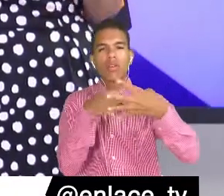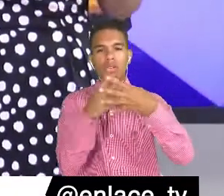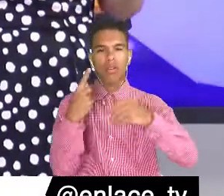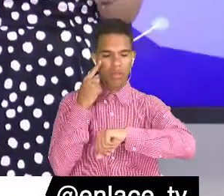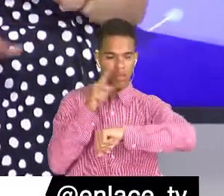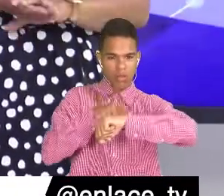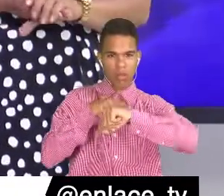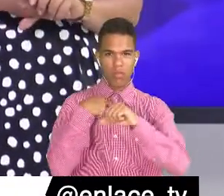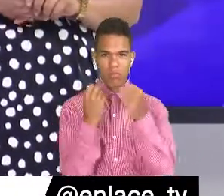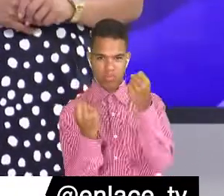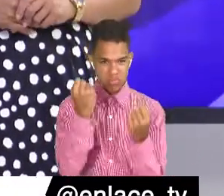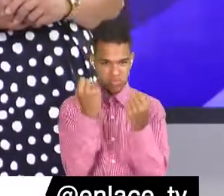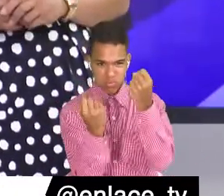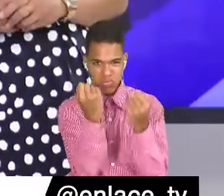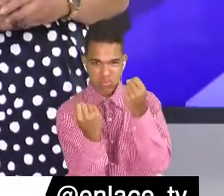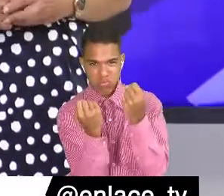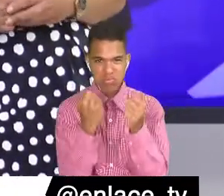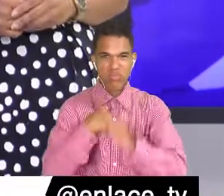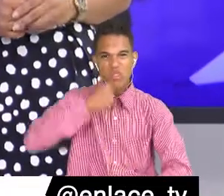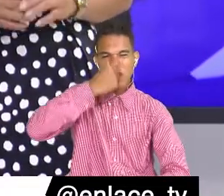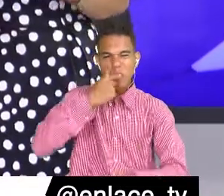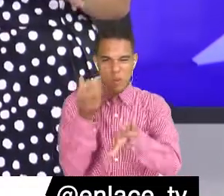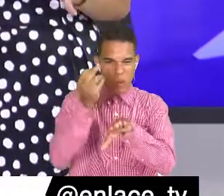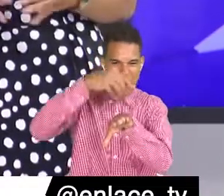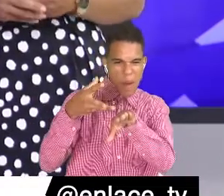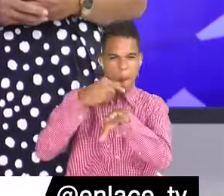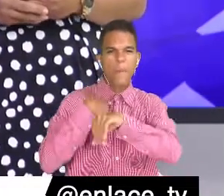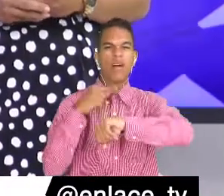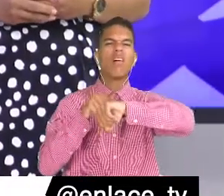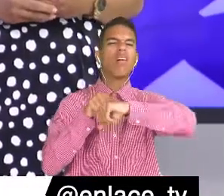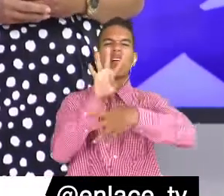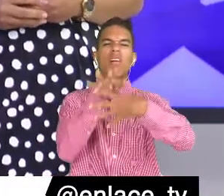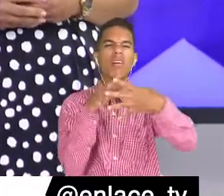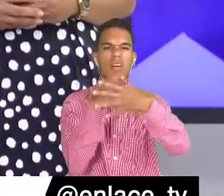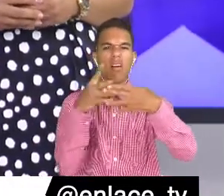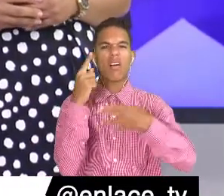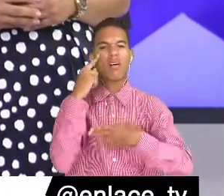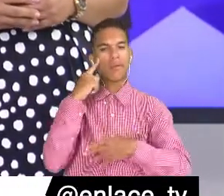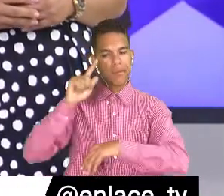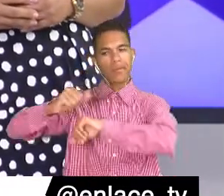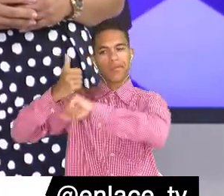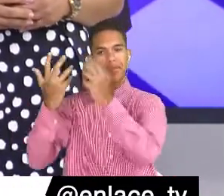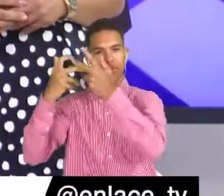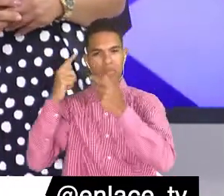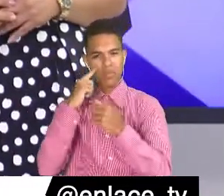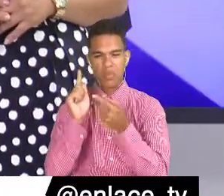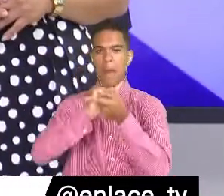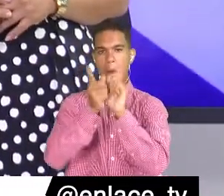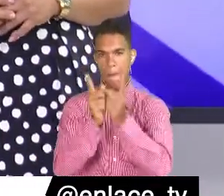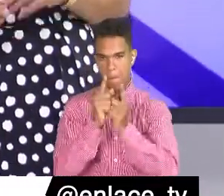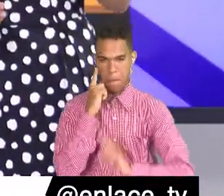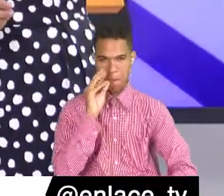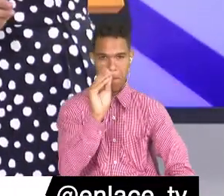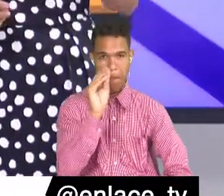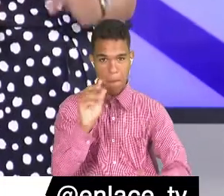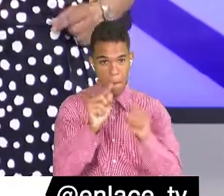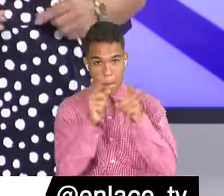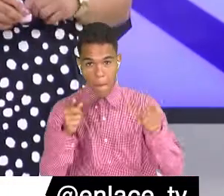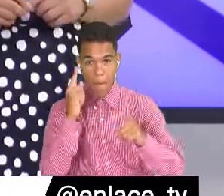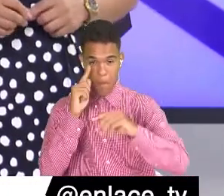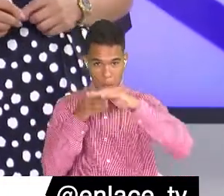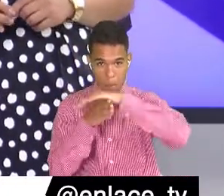basuras para esta Semana Santa. Rediva anuncia una serie de cambios. La ampliación de estas y otras informaciones de su interés en